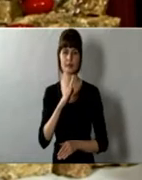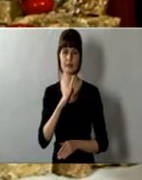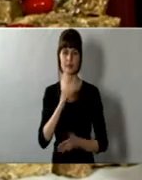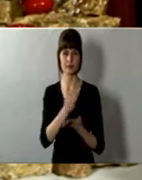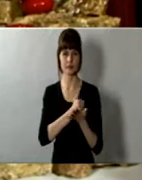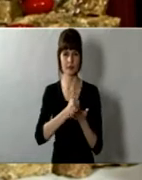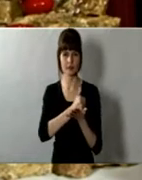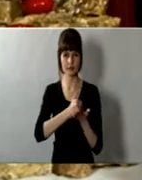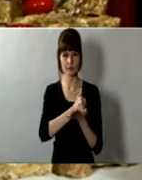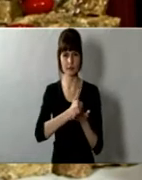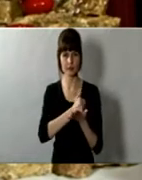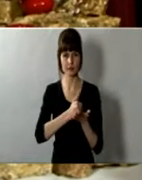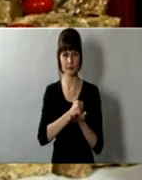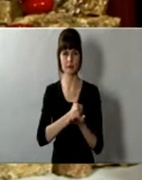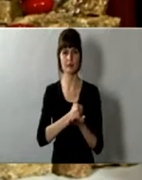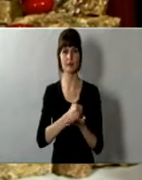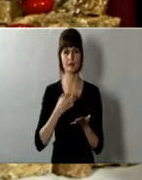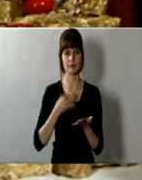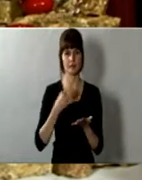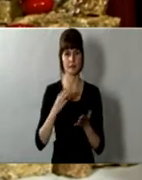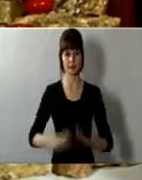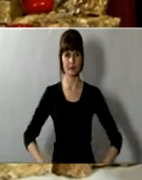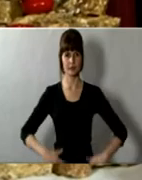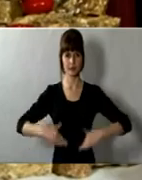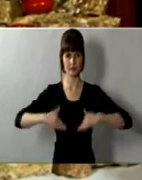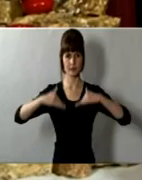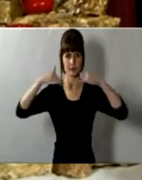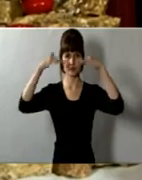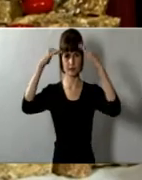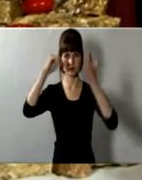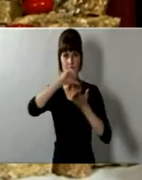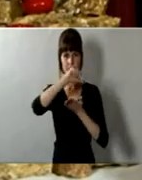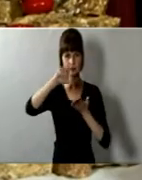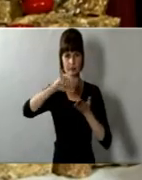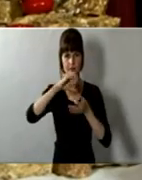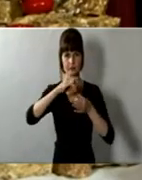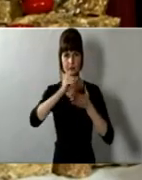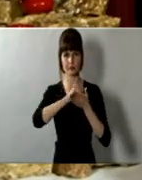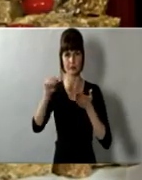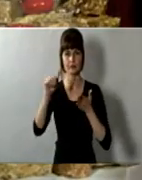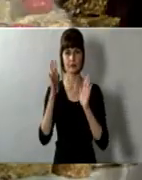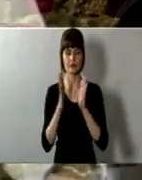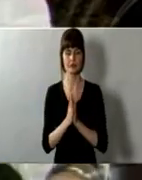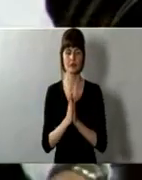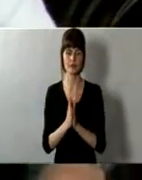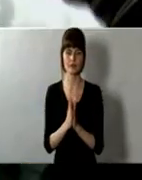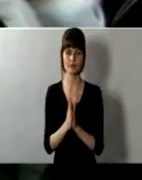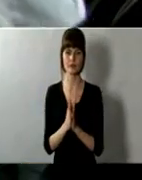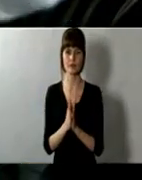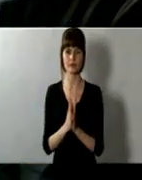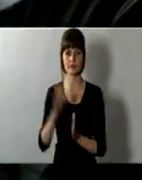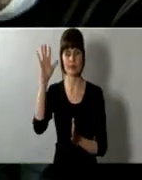Purificada con el agua Y hoy tu vida Pueda ser llena Con el aceite Del Espíritu Santo Vamos a orar Gracias Diana